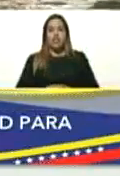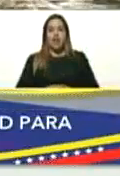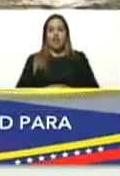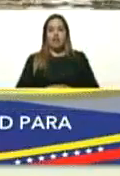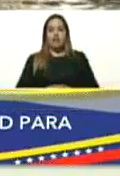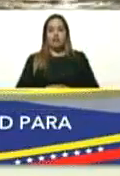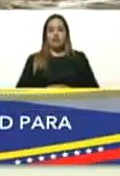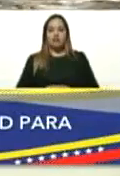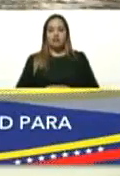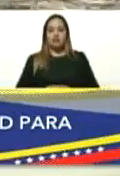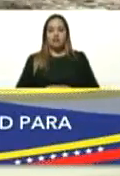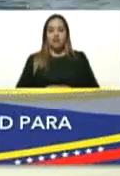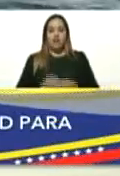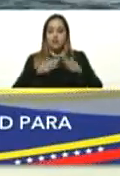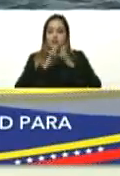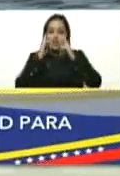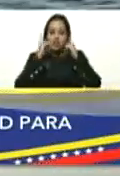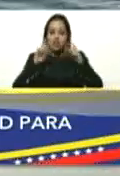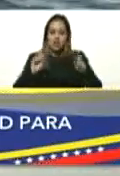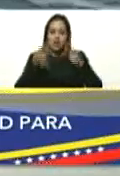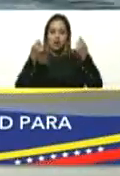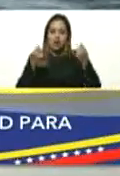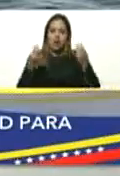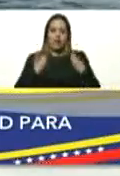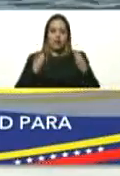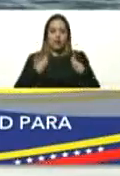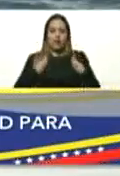Querida chinita que me salvó la vida aquel